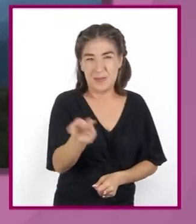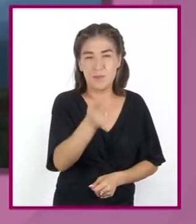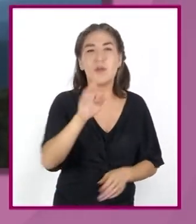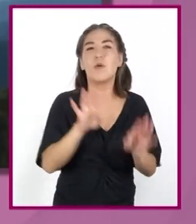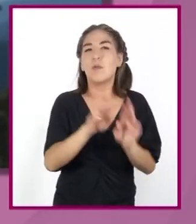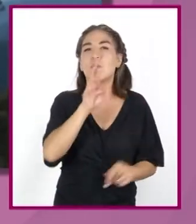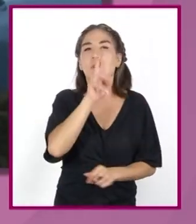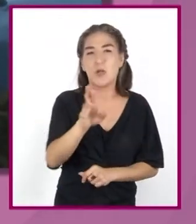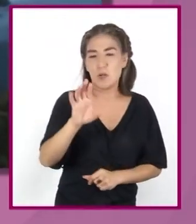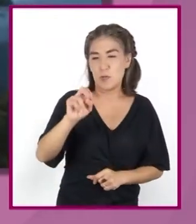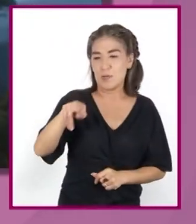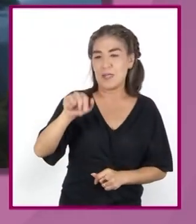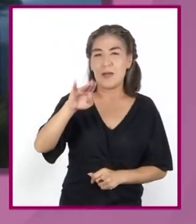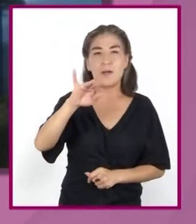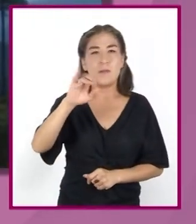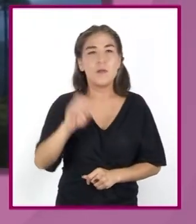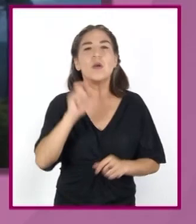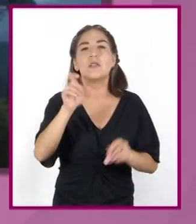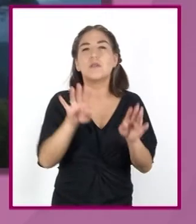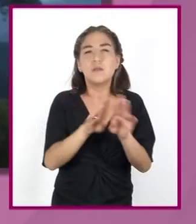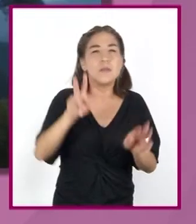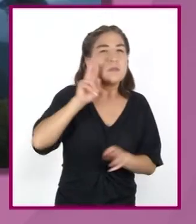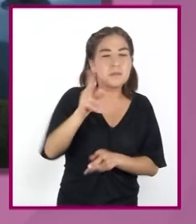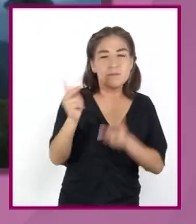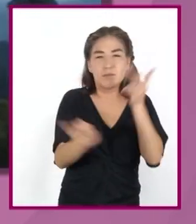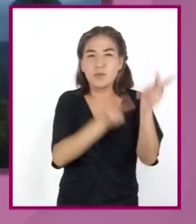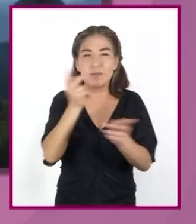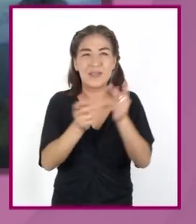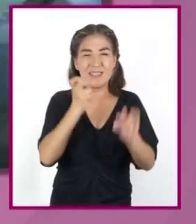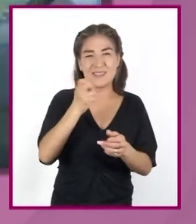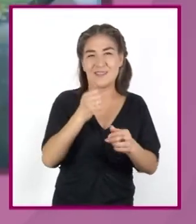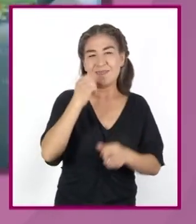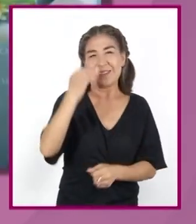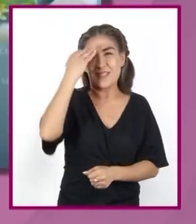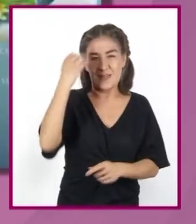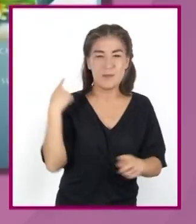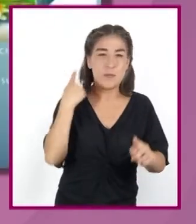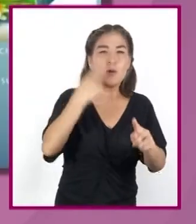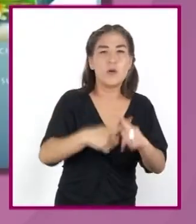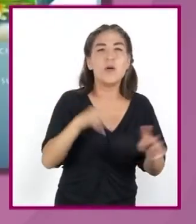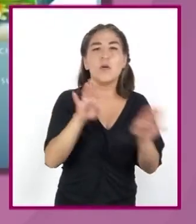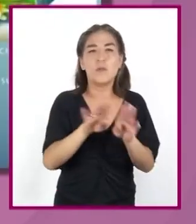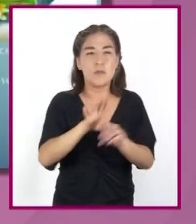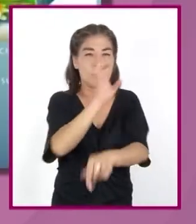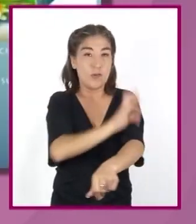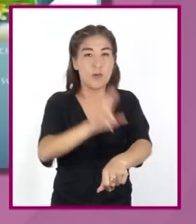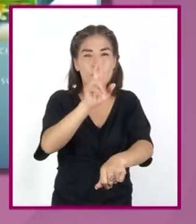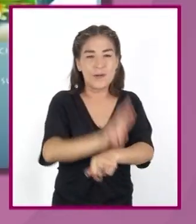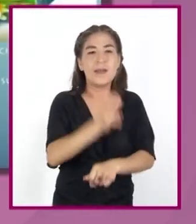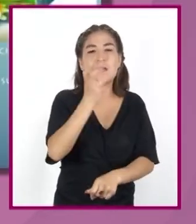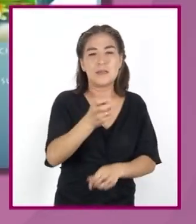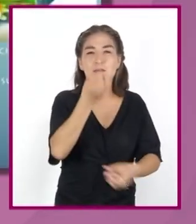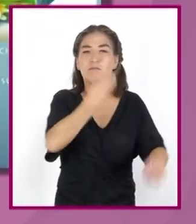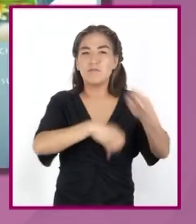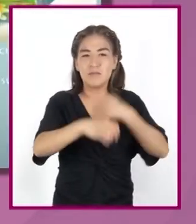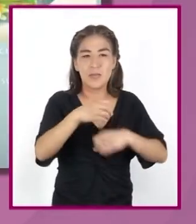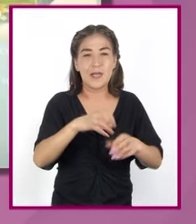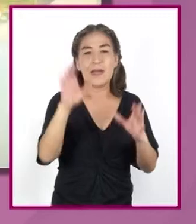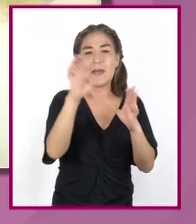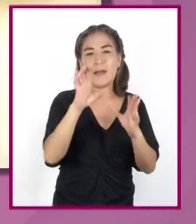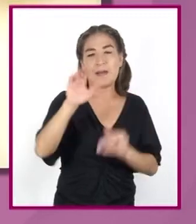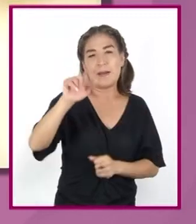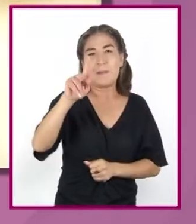CONABIO, inspirada en la evaluación de los ecosistemas del milenio, coordinó la producción de la obra Capital Natural de